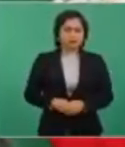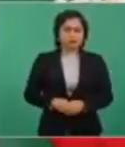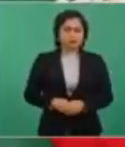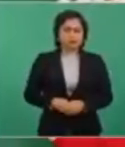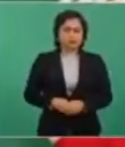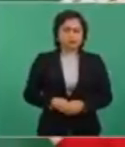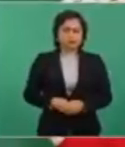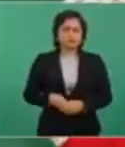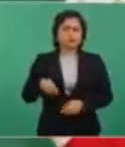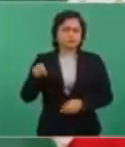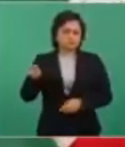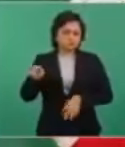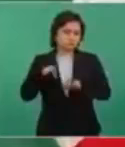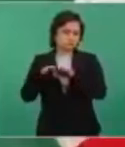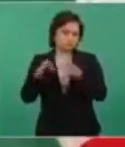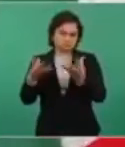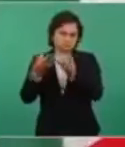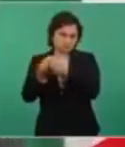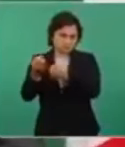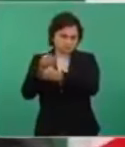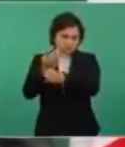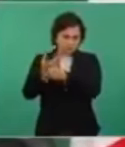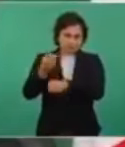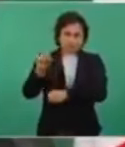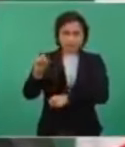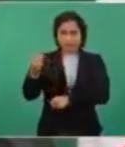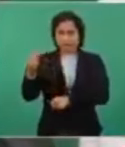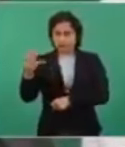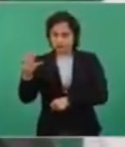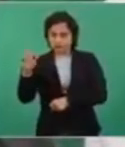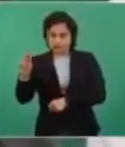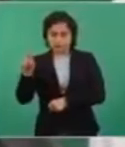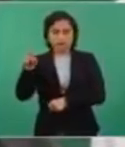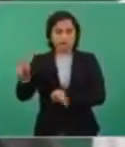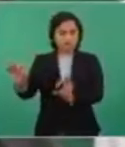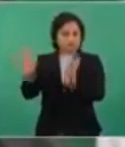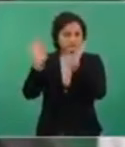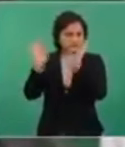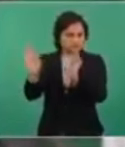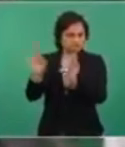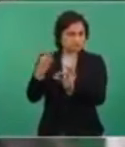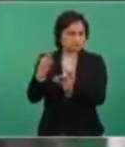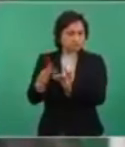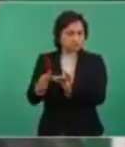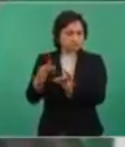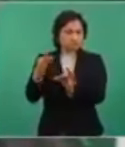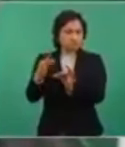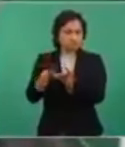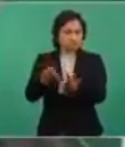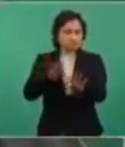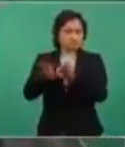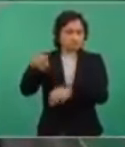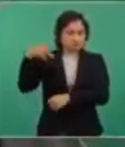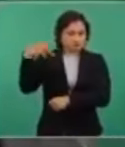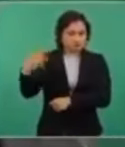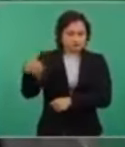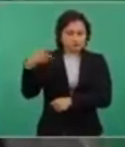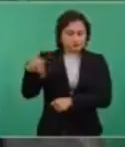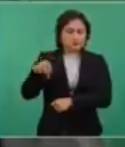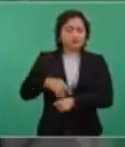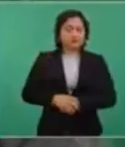con un desempeño ejemplar, es la encargada